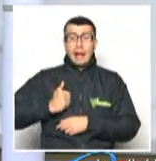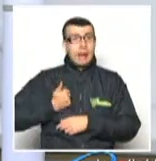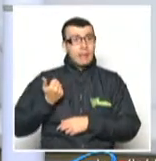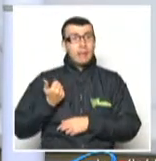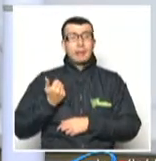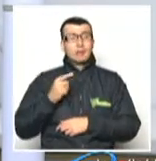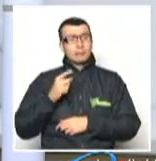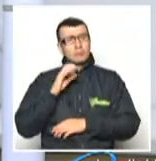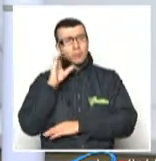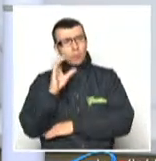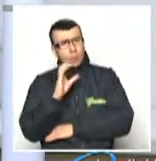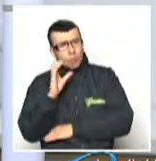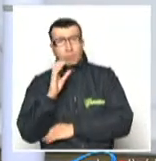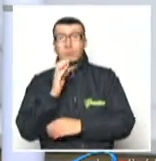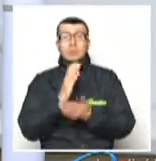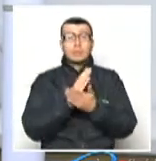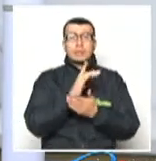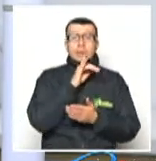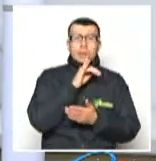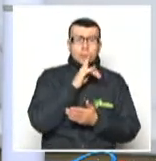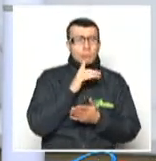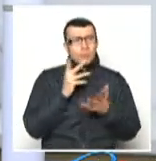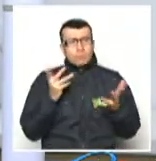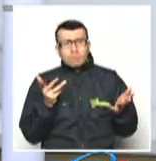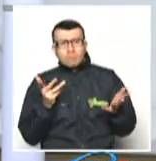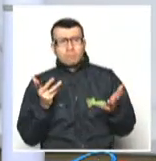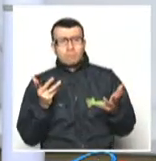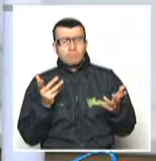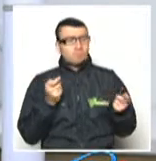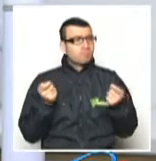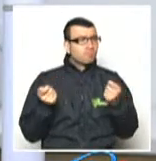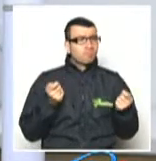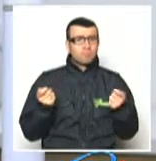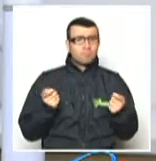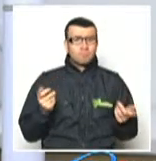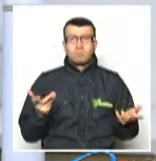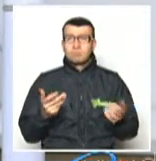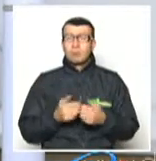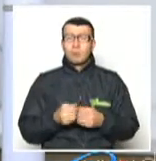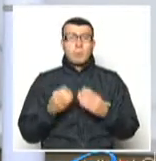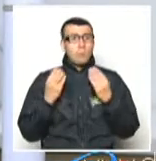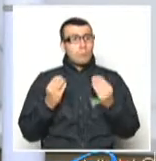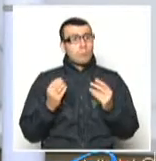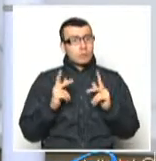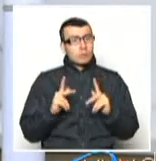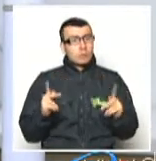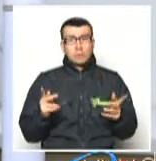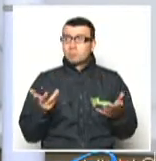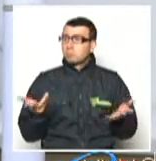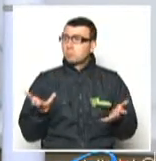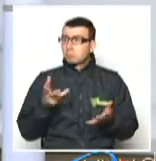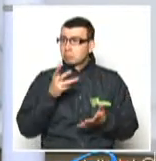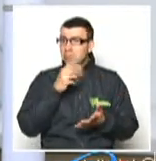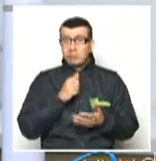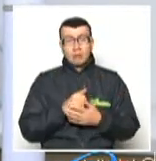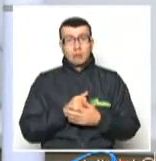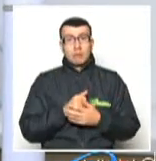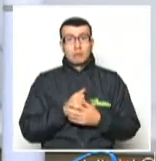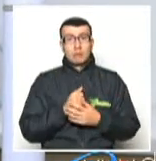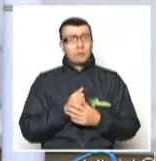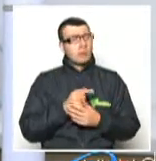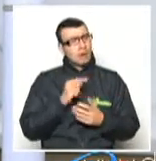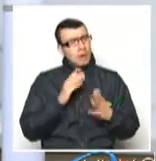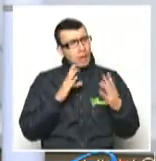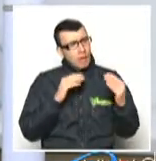en Colombia, yo miré en Estados Unidos. La verdad, mucha gente me cuento y me habló